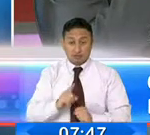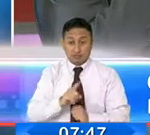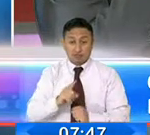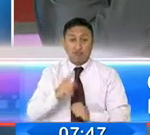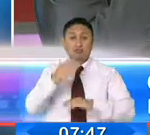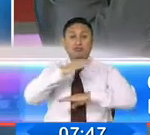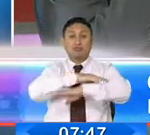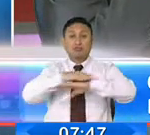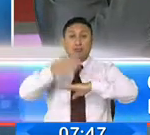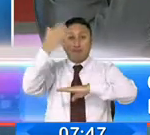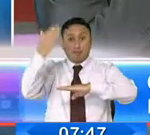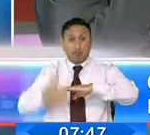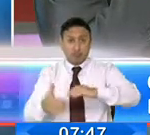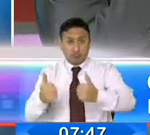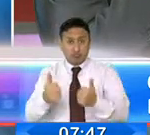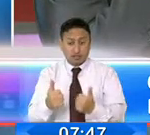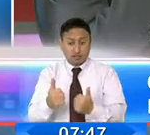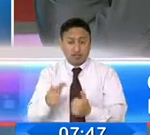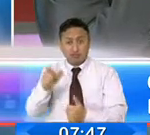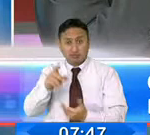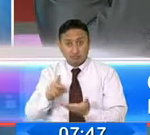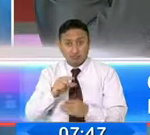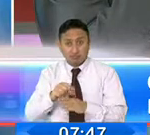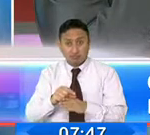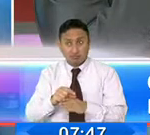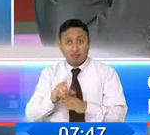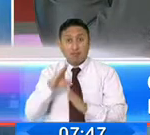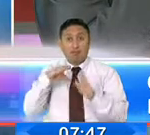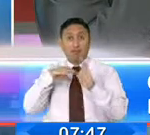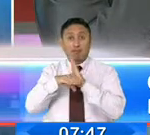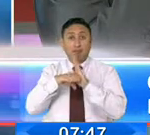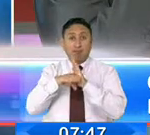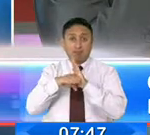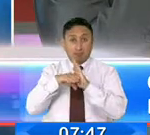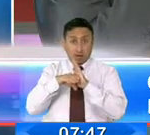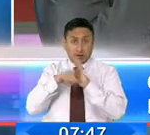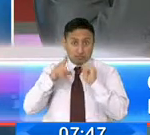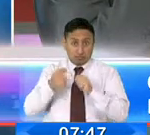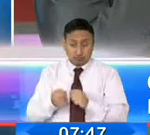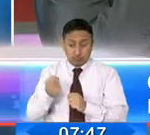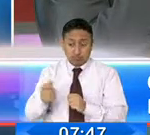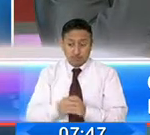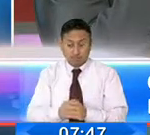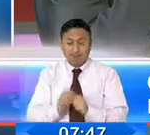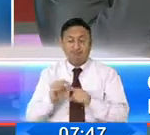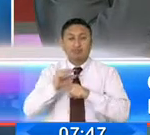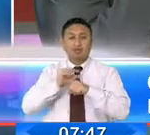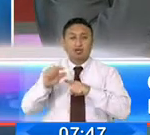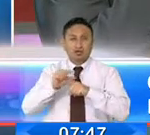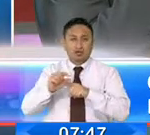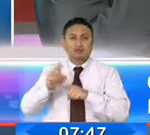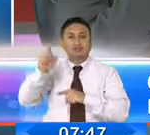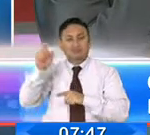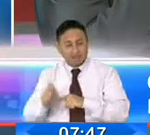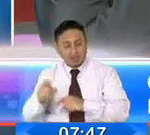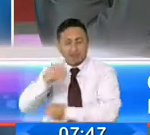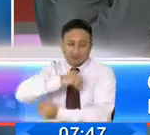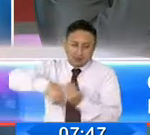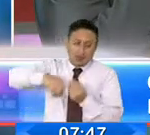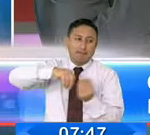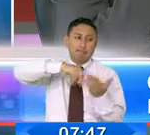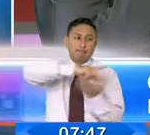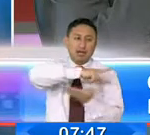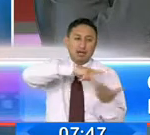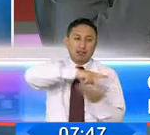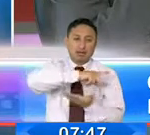a condiciones favorables de parte de bancos multilaterales. Es decir, son créditos que se deben pagar y esos créditos